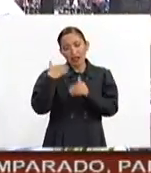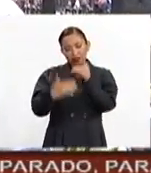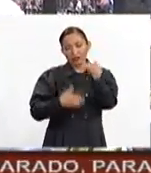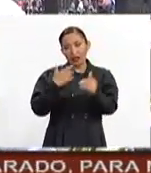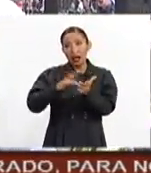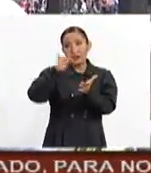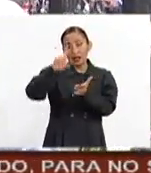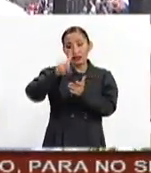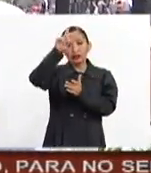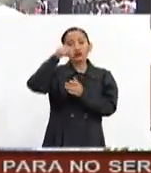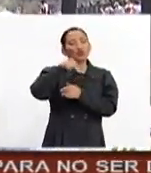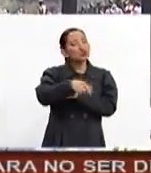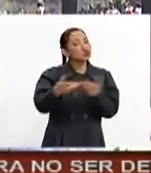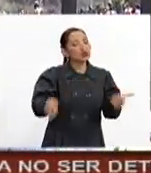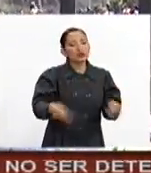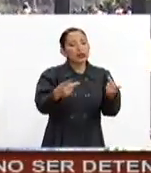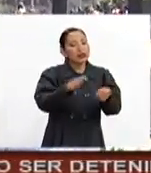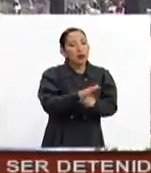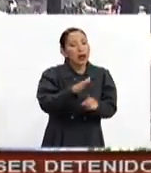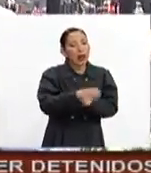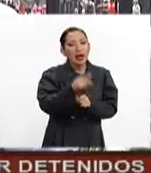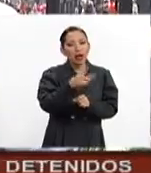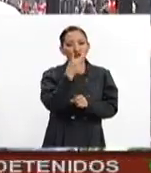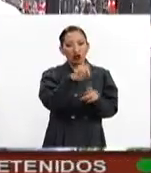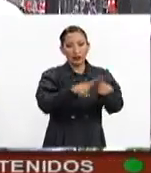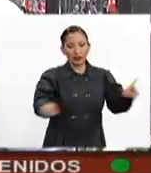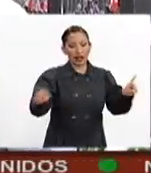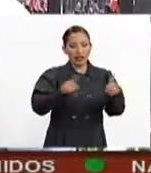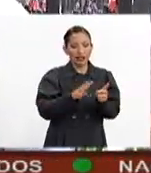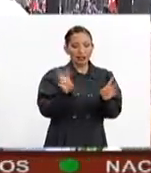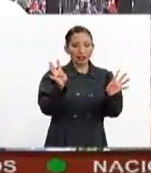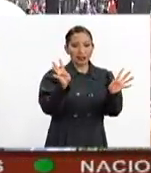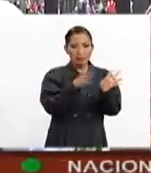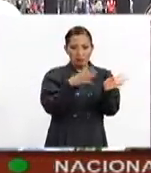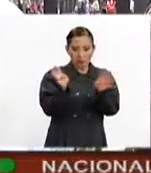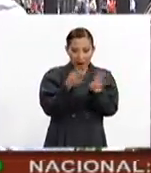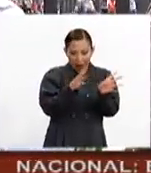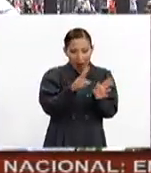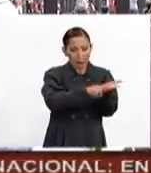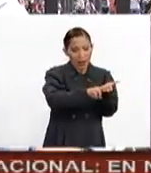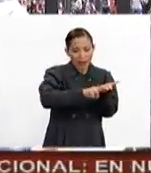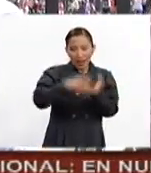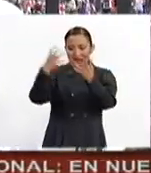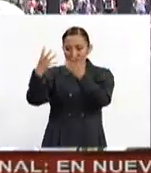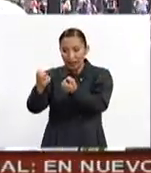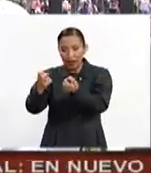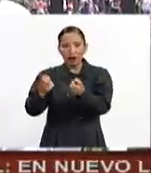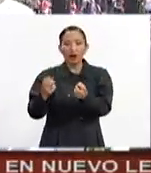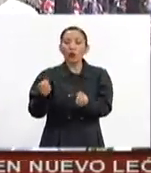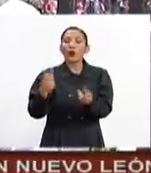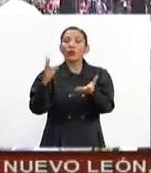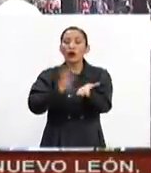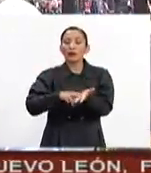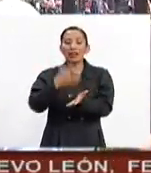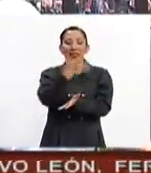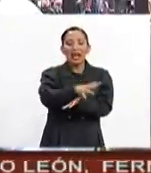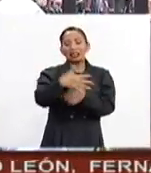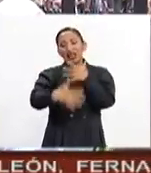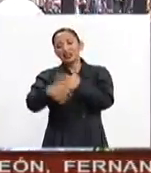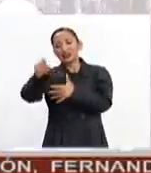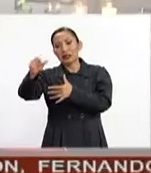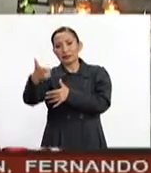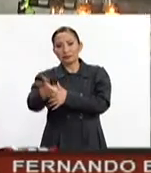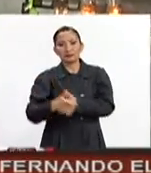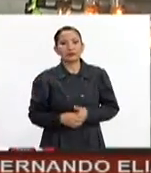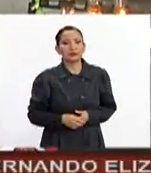Dios. ¿Qué es lo que qué vendes? Dos diferentes de palmas, la verde y la seca. ¿Cuánto cuestan? De 10, 15, 20